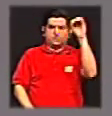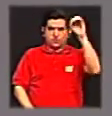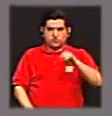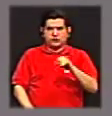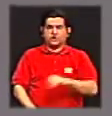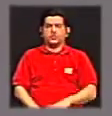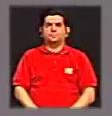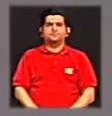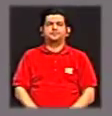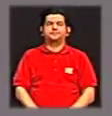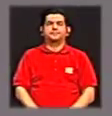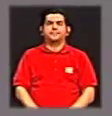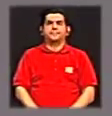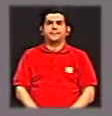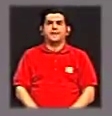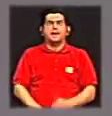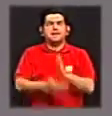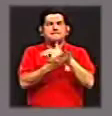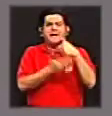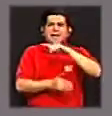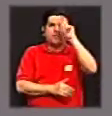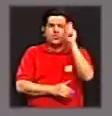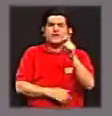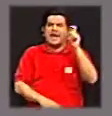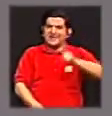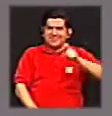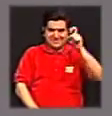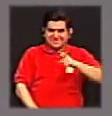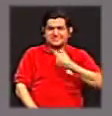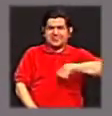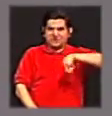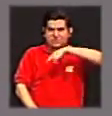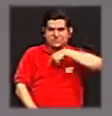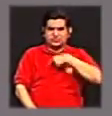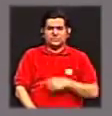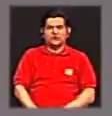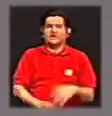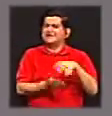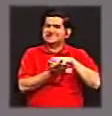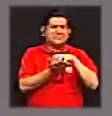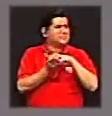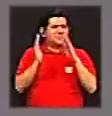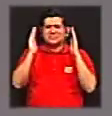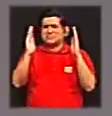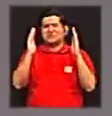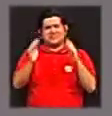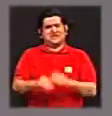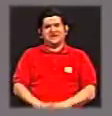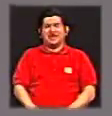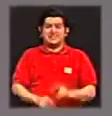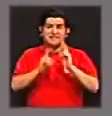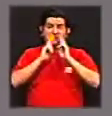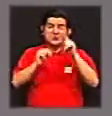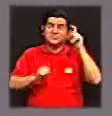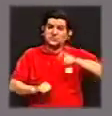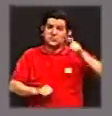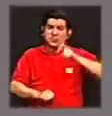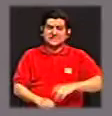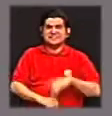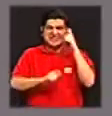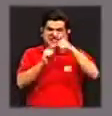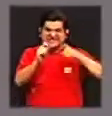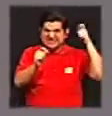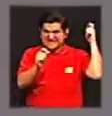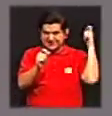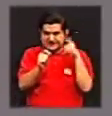porcentuales. Para ciertas preguntas donde ocupamos, donde hay mucha incertidumbre y donde las respuestas tienen que ser muy